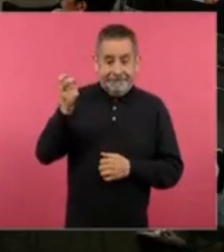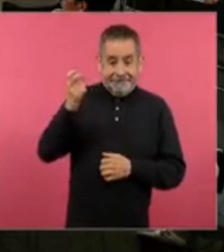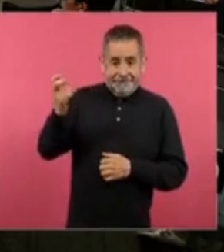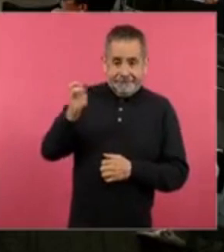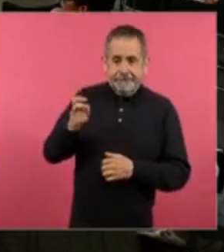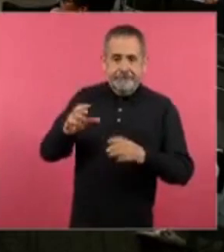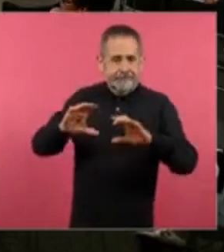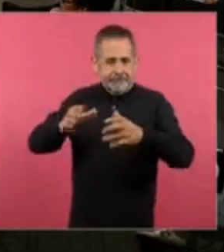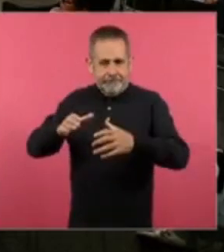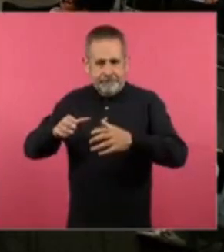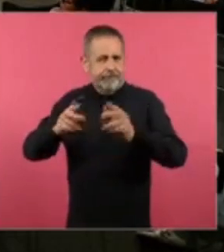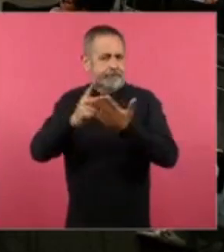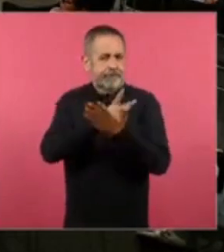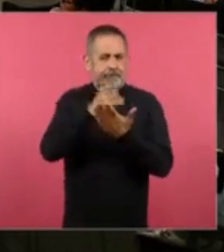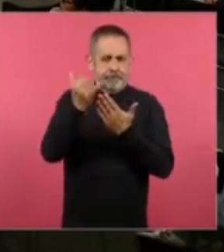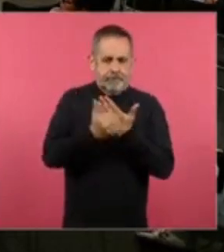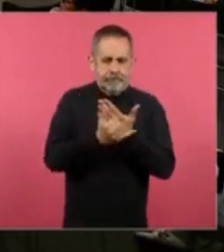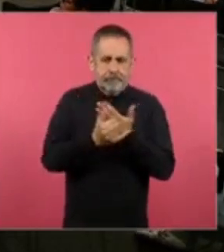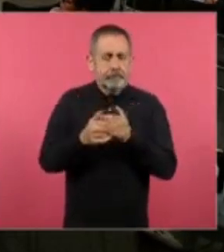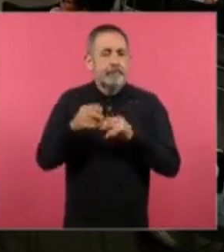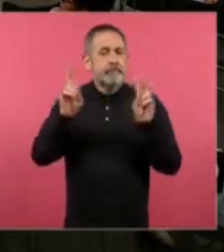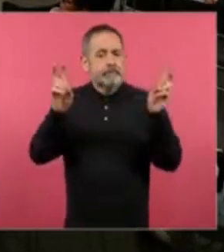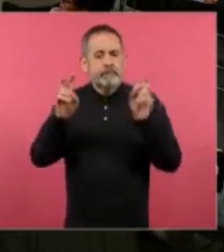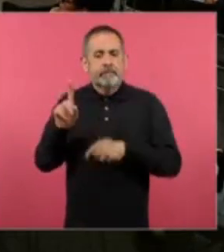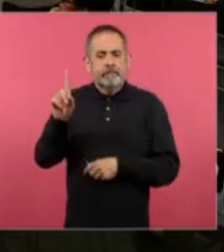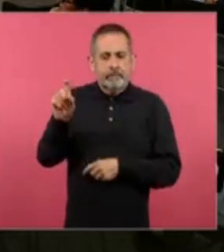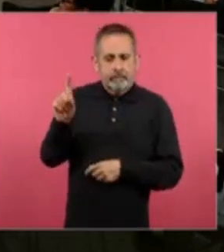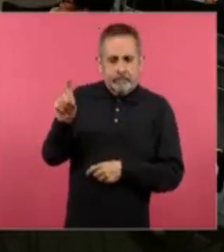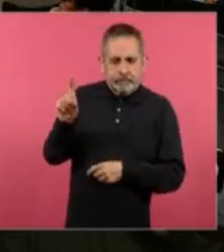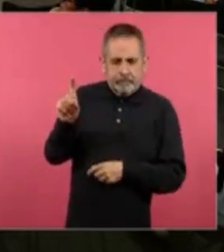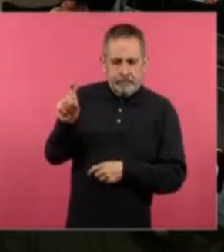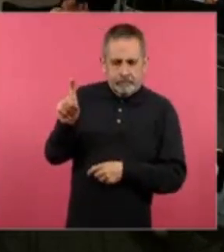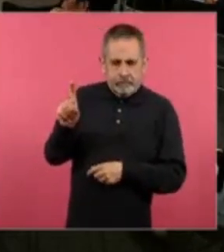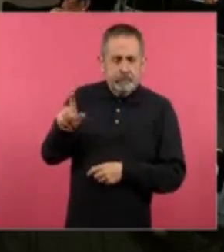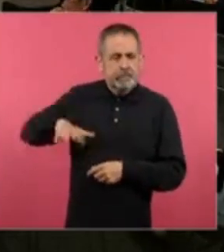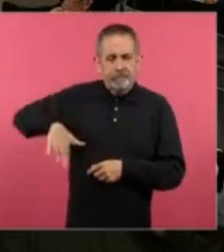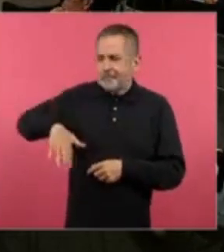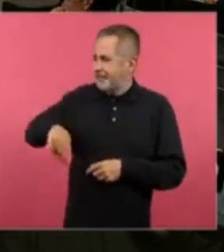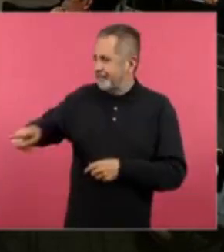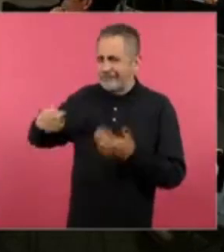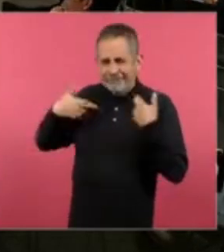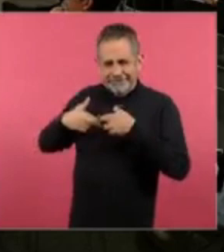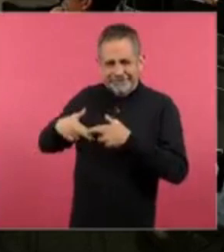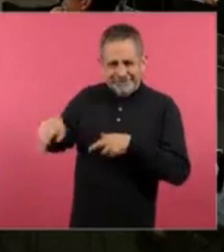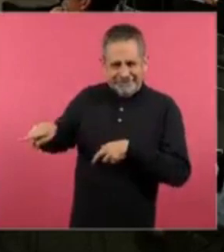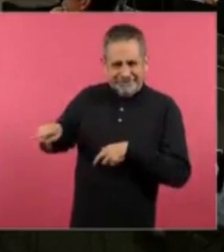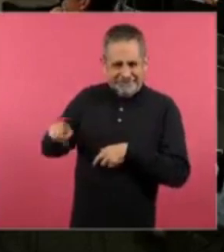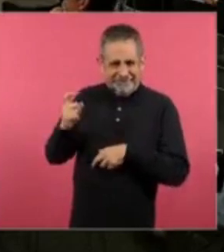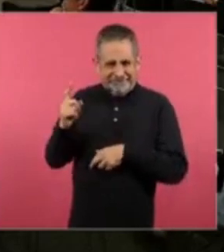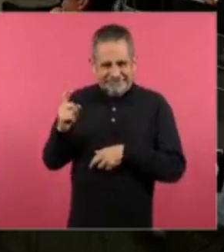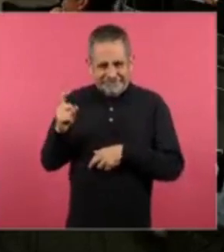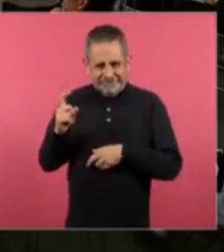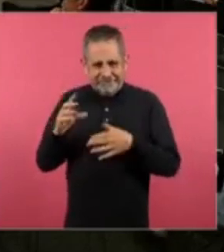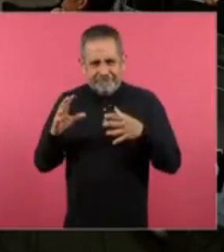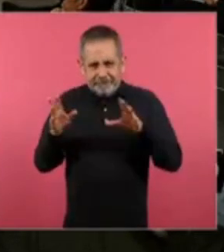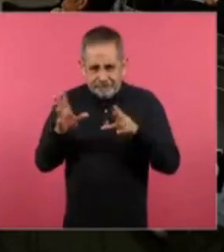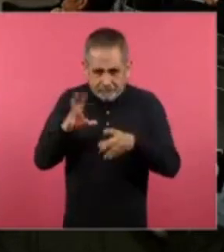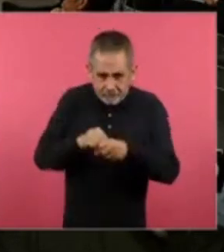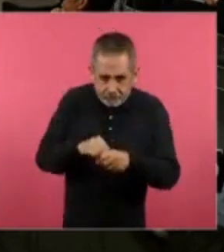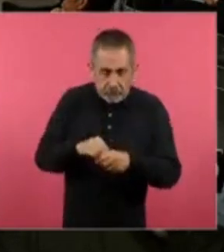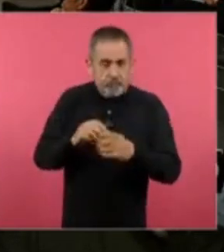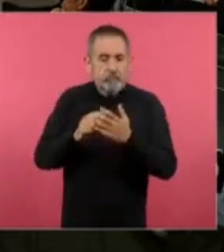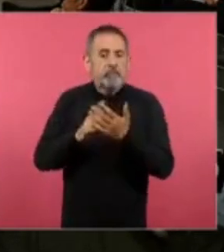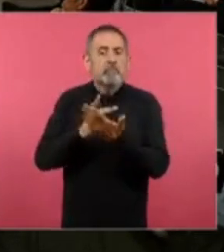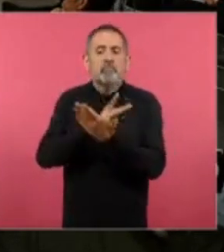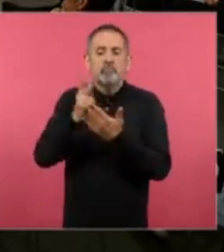proyecto comunitario es sobre el agua, ¿no? Se asocia con el que nos presentó el profesor Enrique, que es un proyecto de aula. Este es un